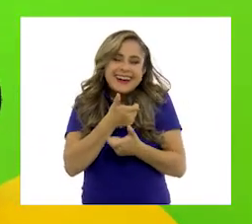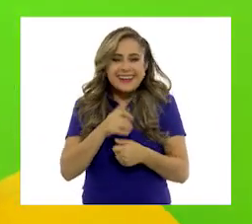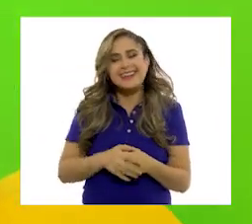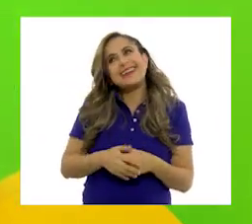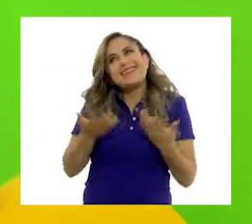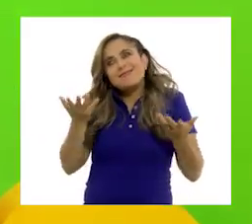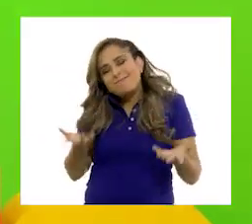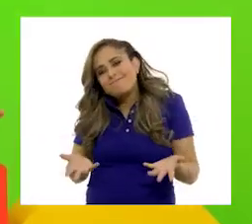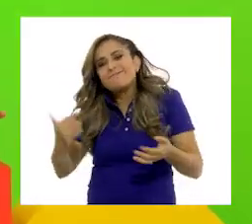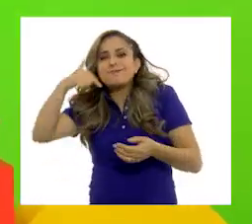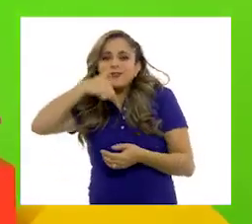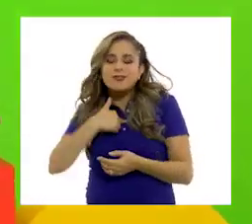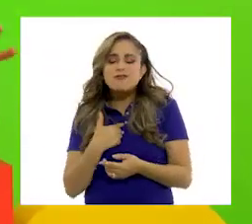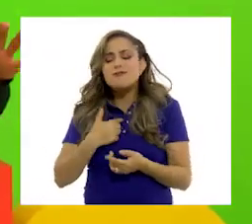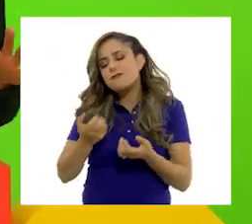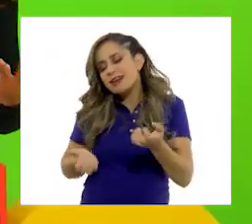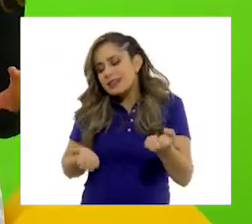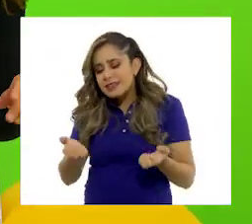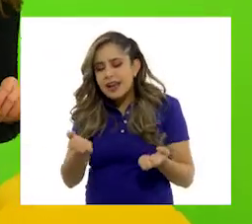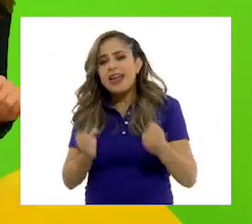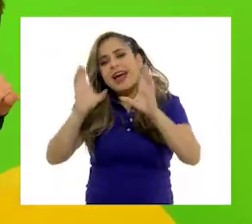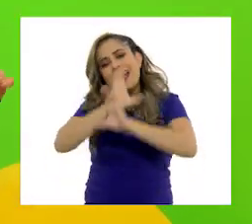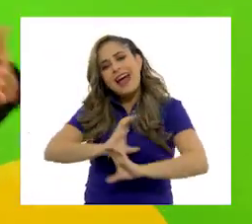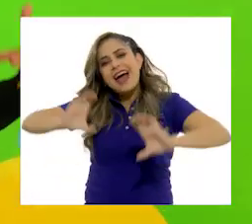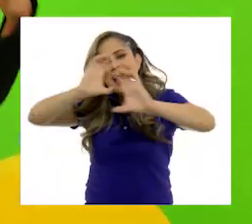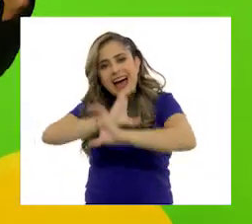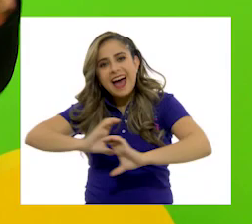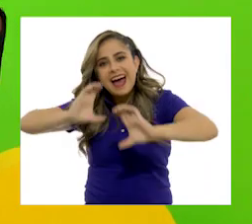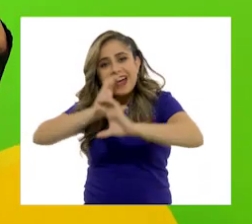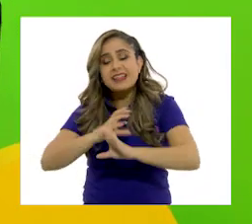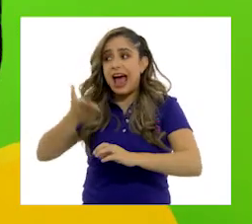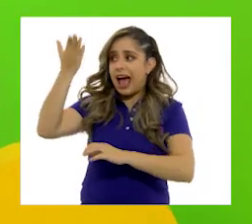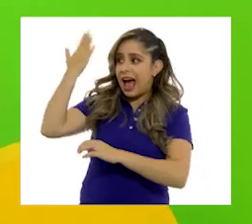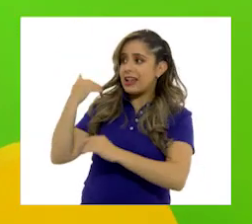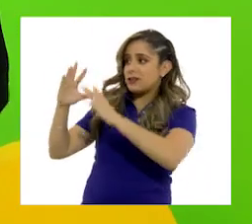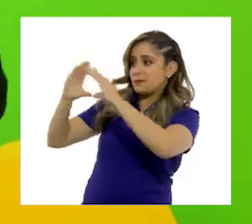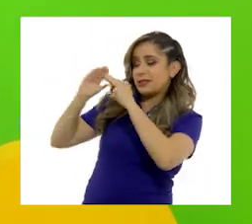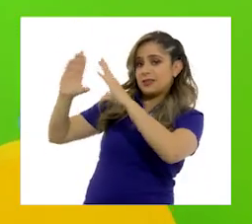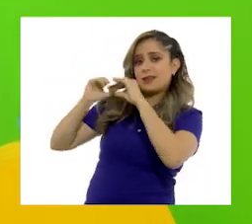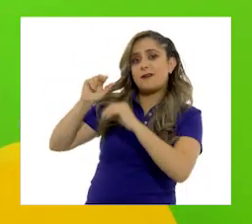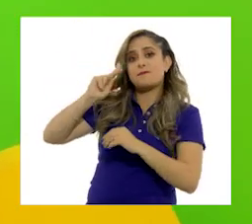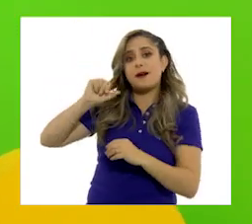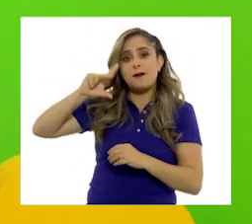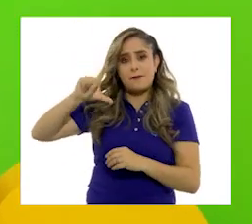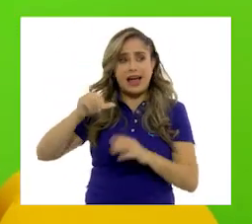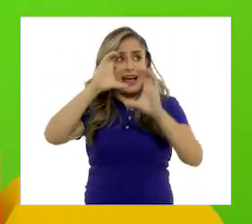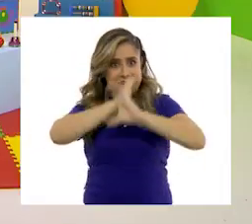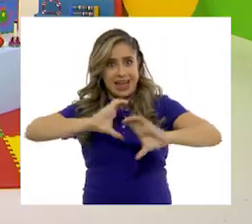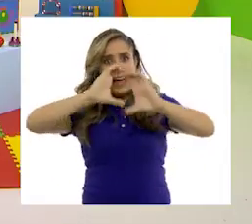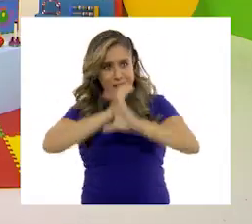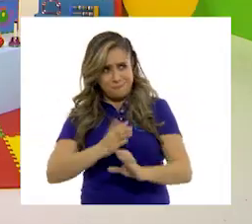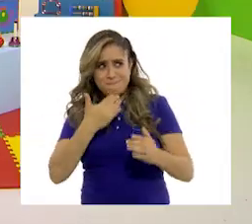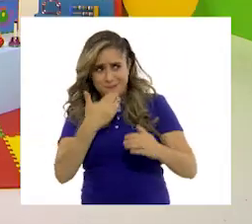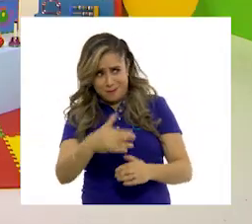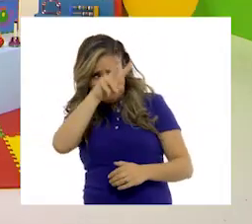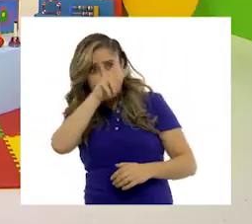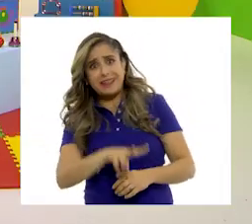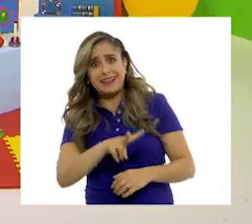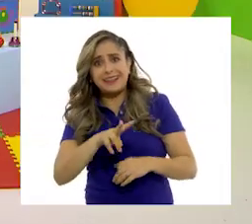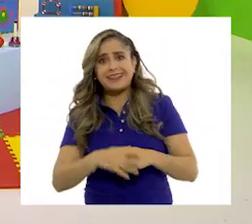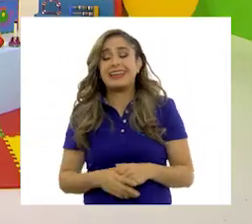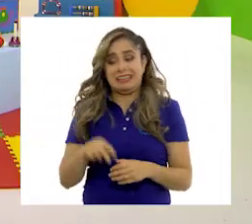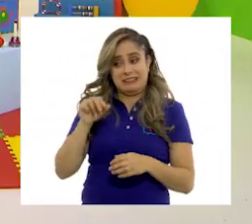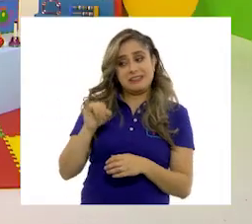Es que estaba practicando una canción que me enseñó Pablo el otro día. ¡Woo! Suena muy bien, ¿no? Muy